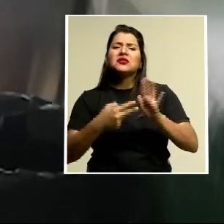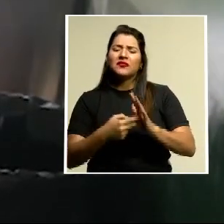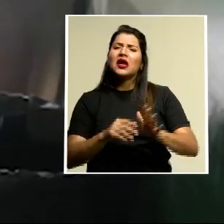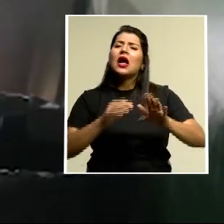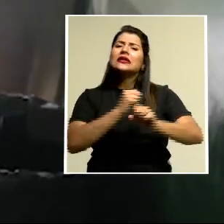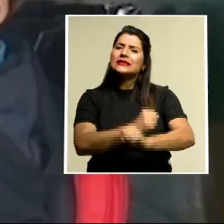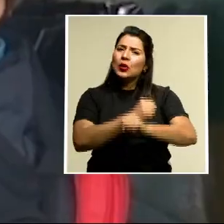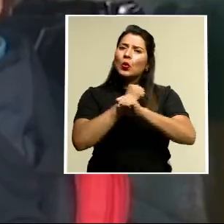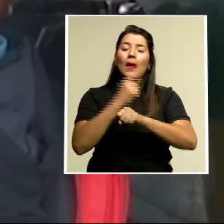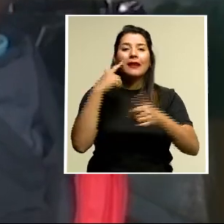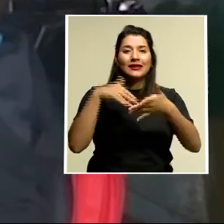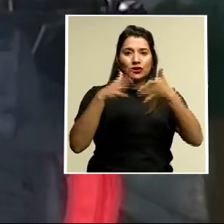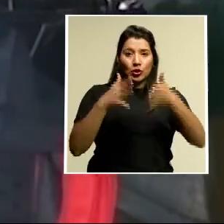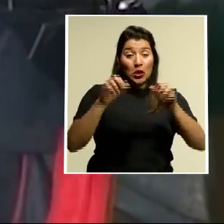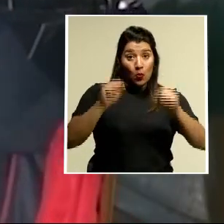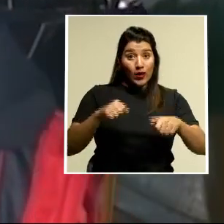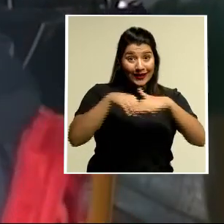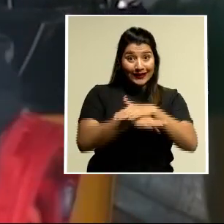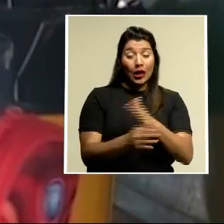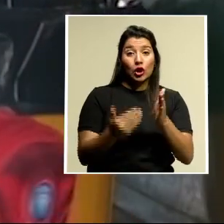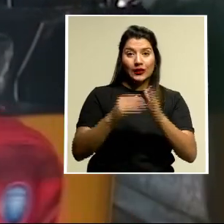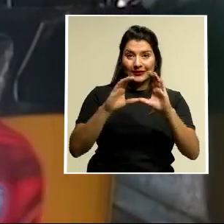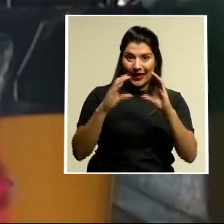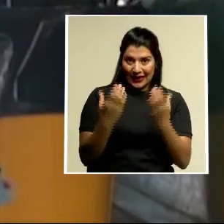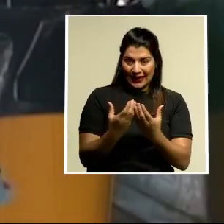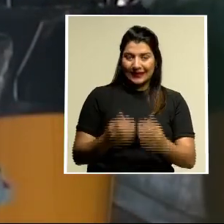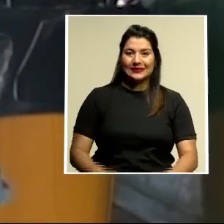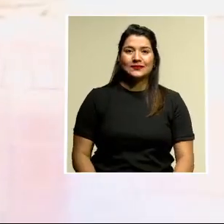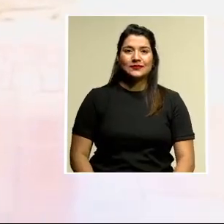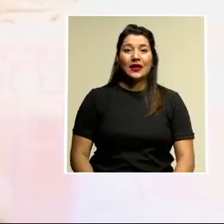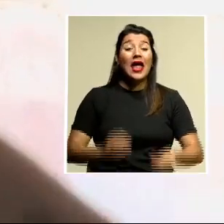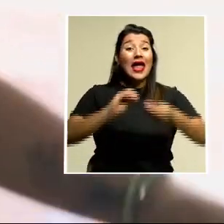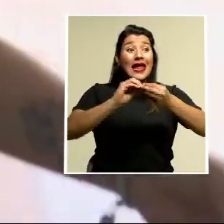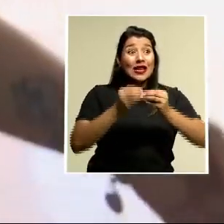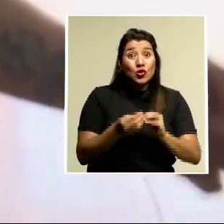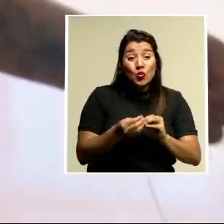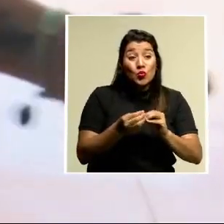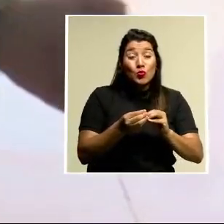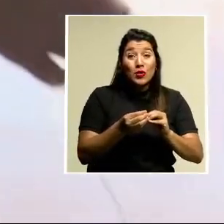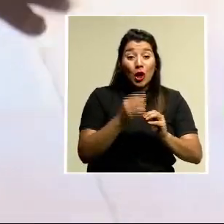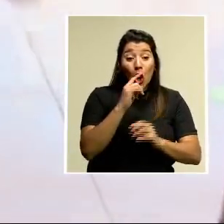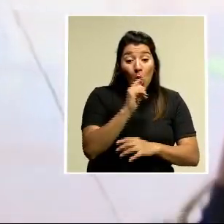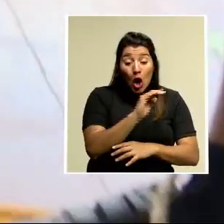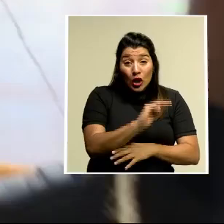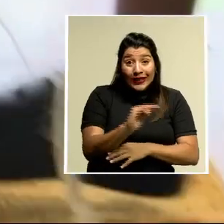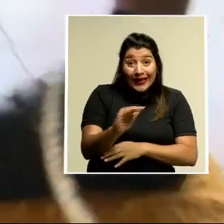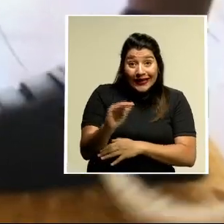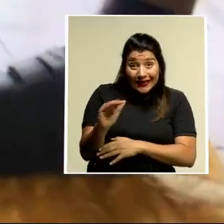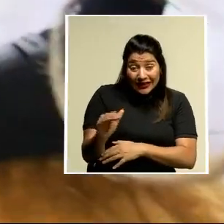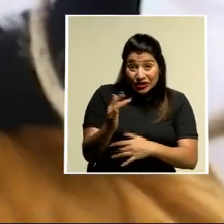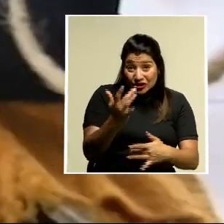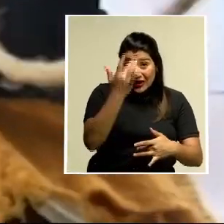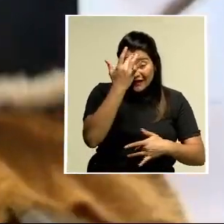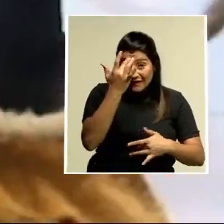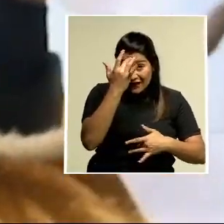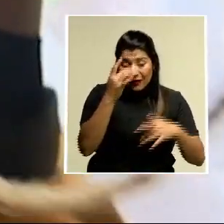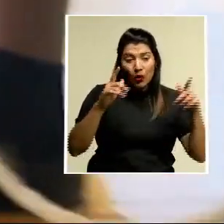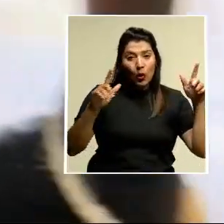los estudiantes regresen a sus aulas. Se redujo el número de contagios de menores de edad por cada 100